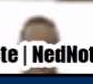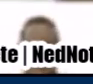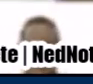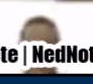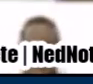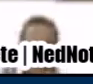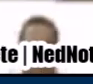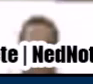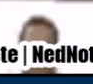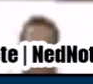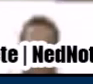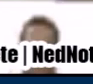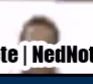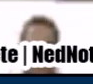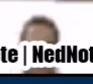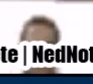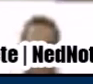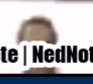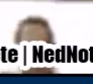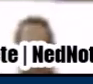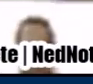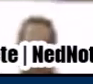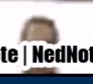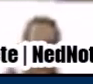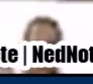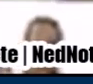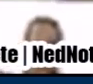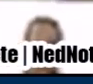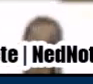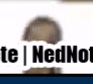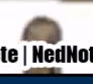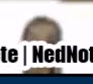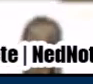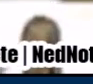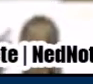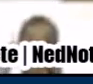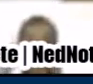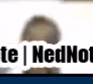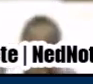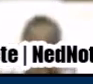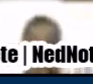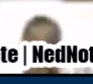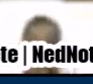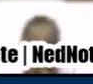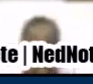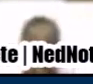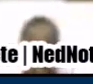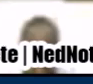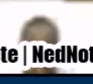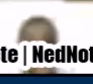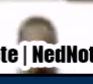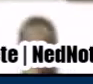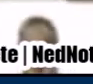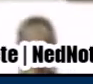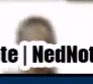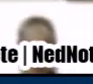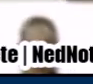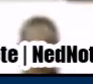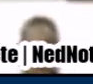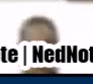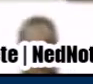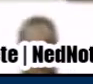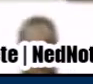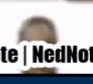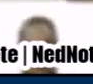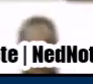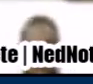Venezuela, pero con mucha convicción, en lucha por las condiciones, en no prestarnos para facilitar una farsa de la dictadura como